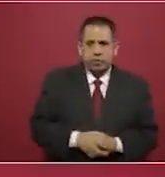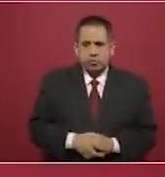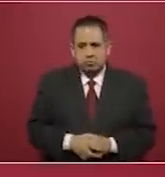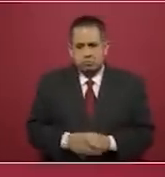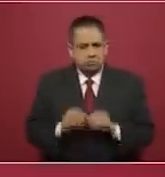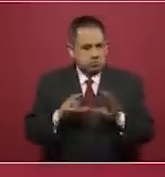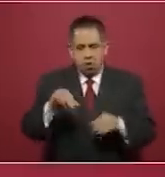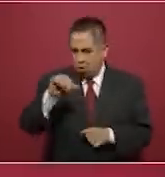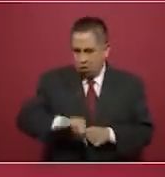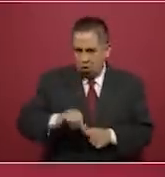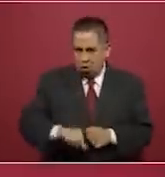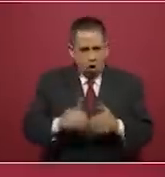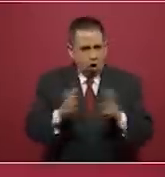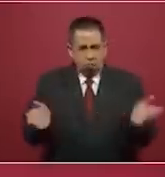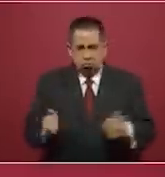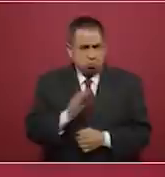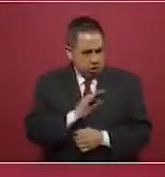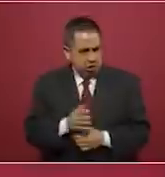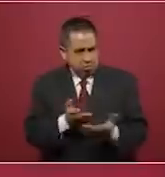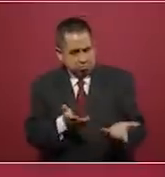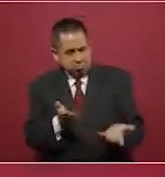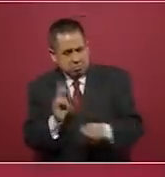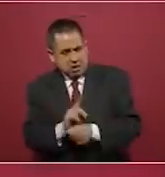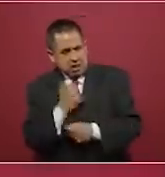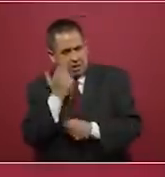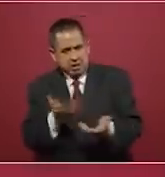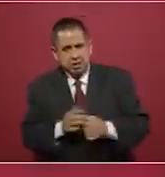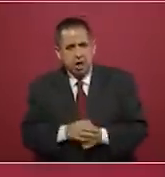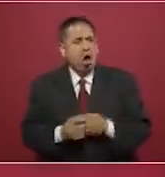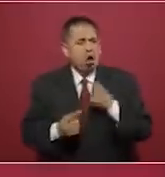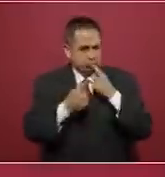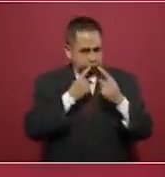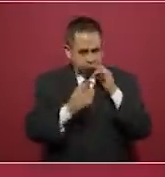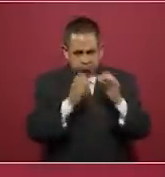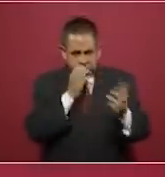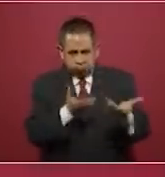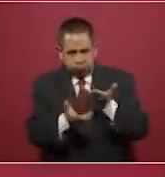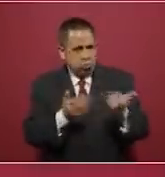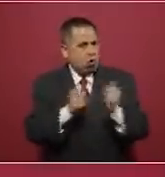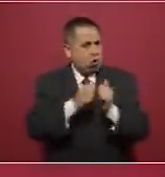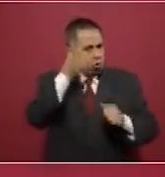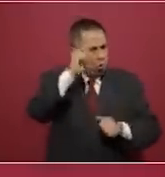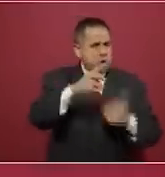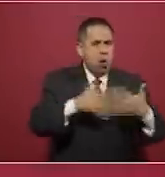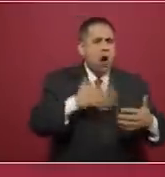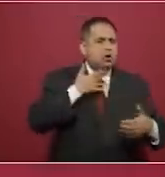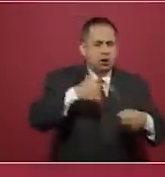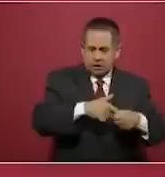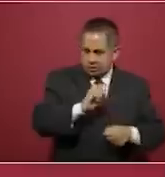está abierta la posibilidad de este diálogo con los gasolineros